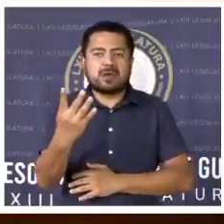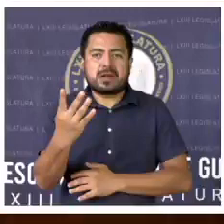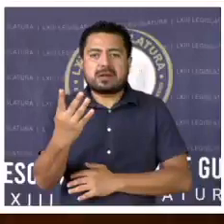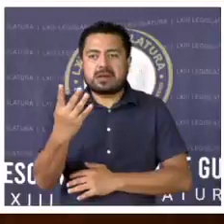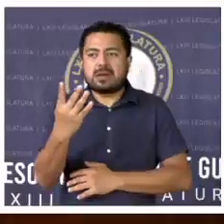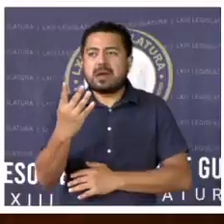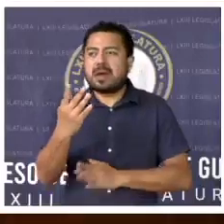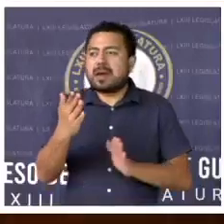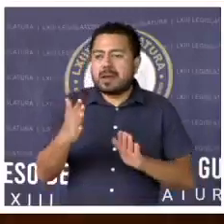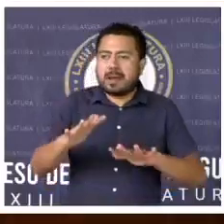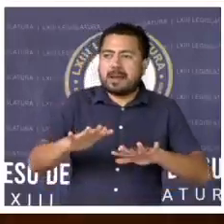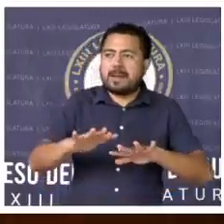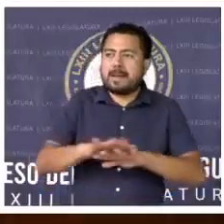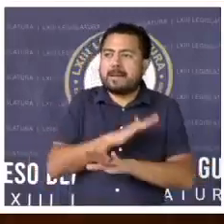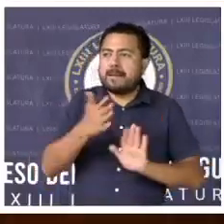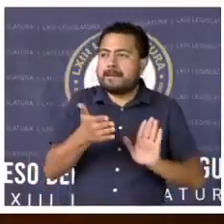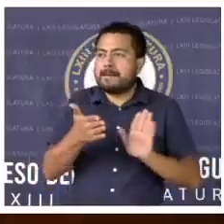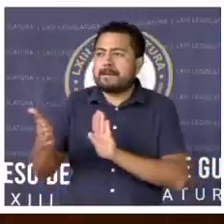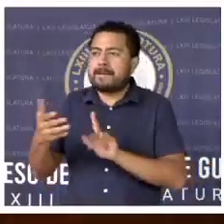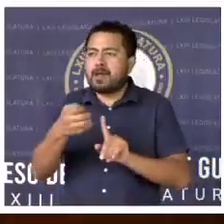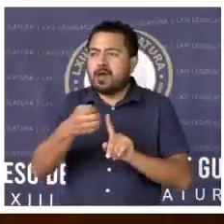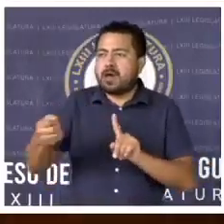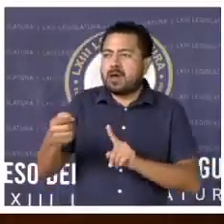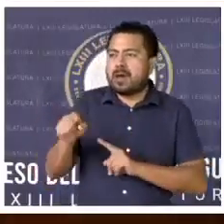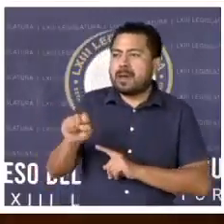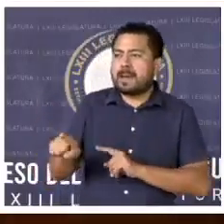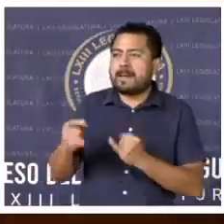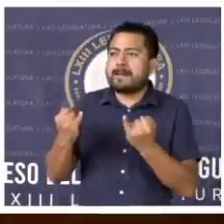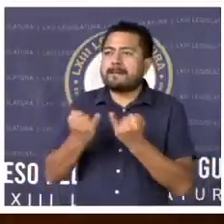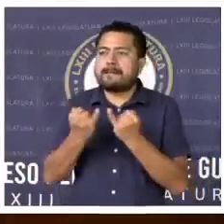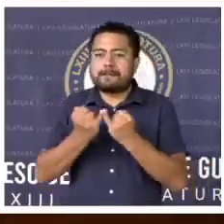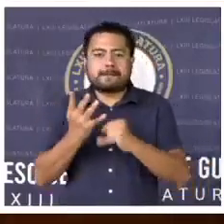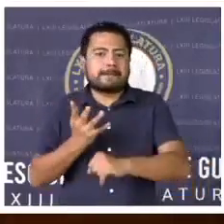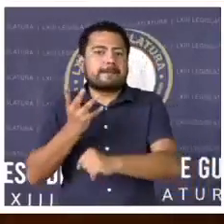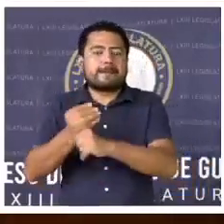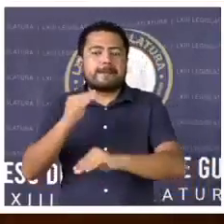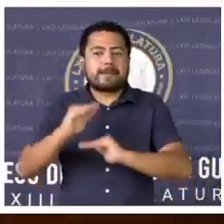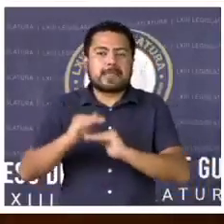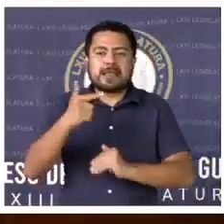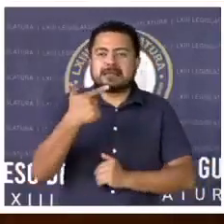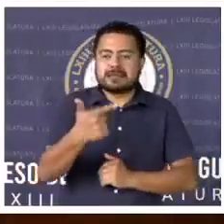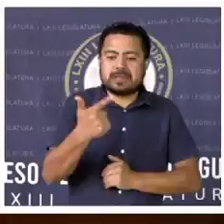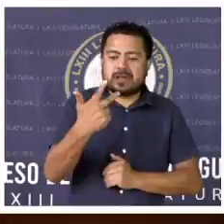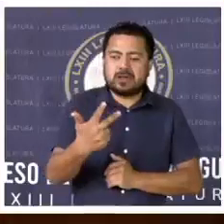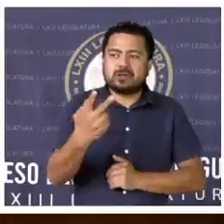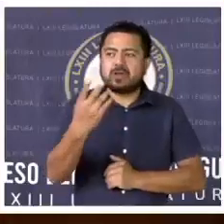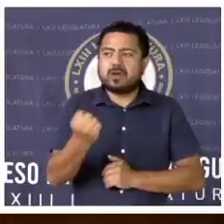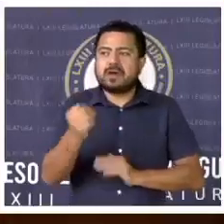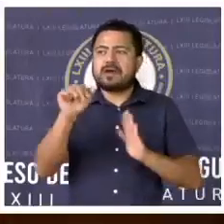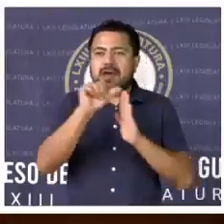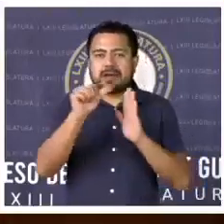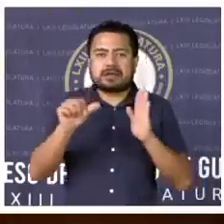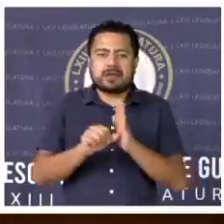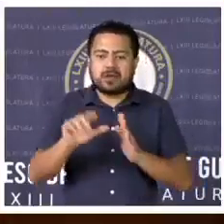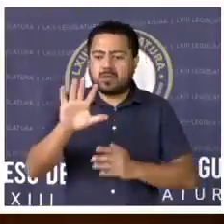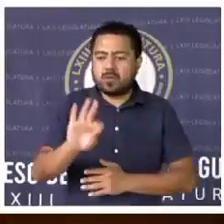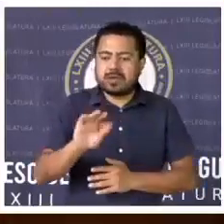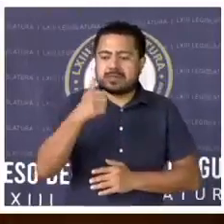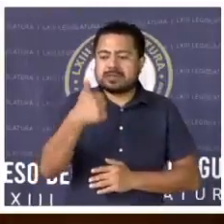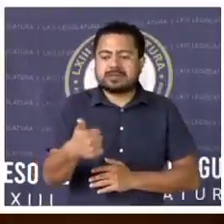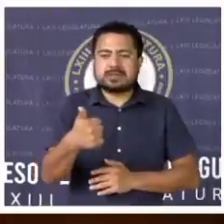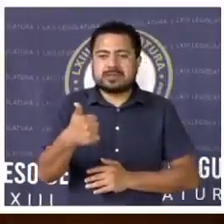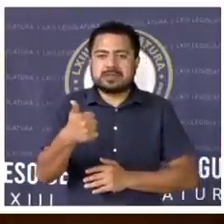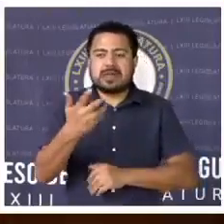recorriéndose las subsecuentes en su orden se adicionan las fracciones siete ocho y nueve del artículo 46